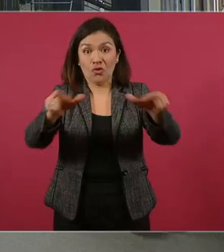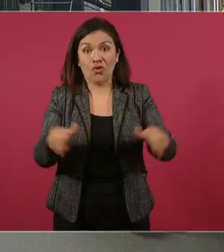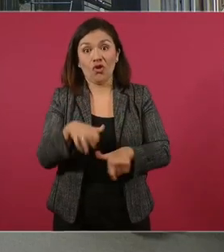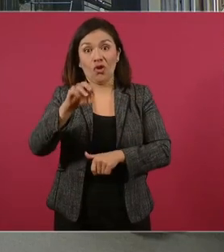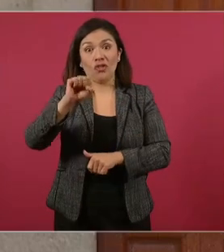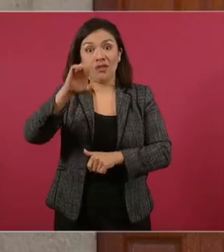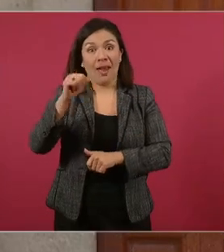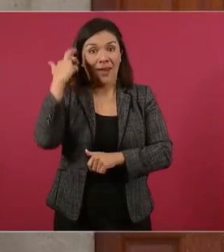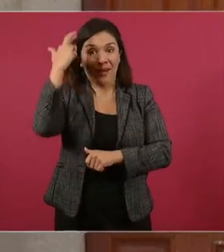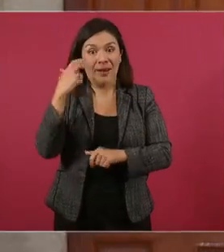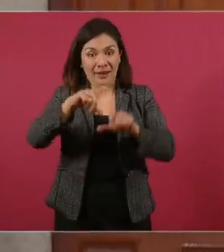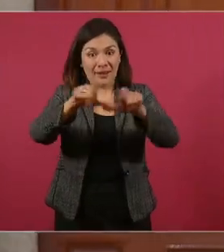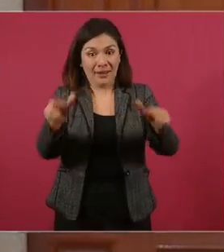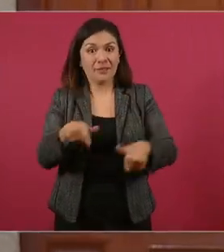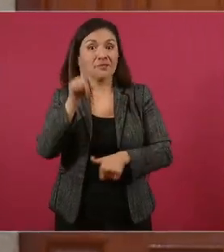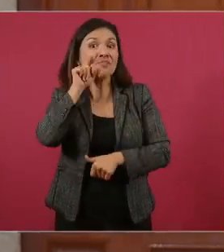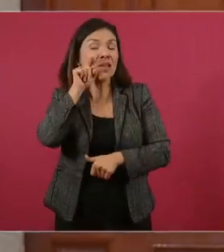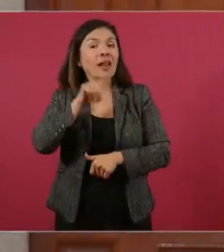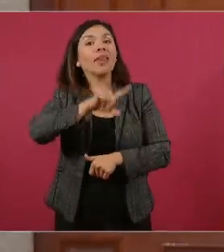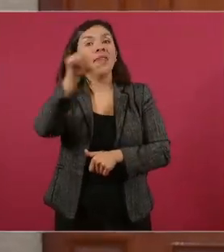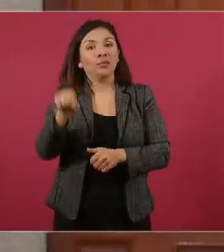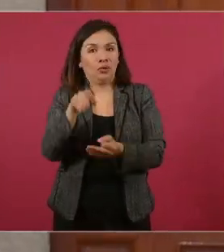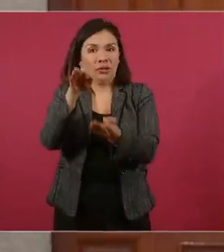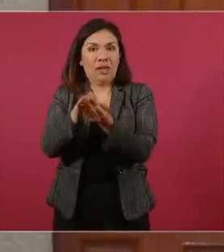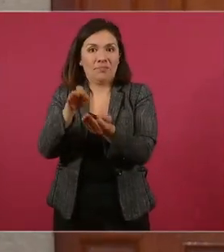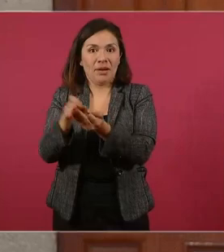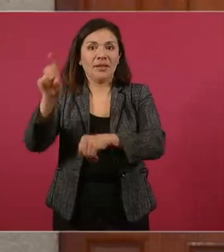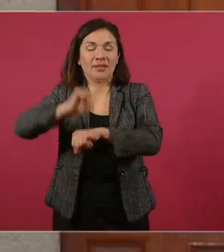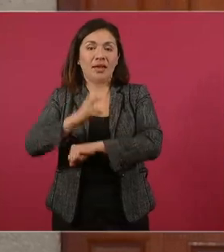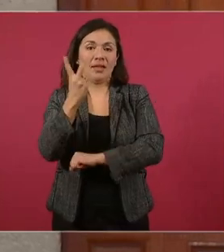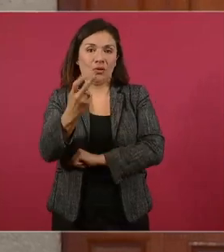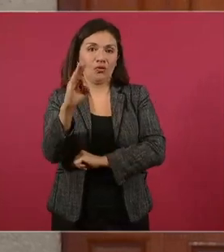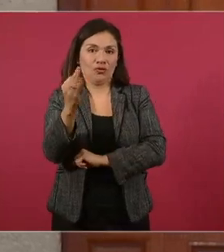Sí. Para luego los tamales el día 2,